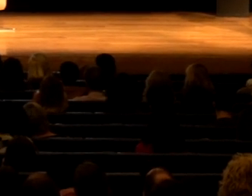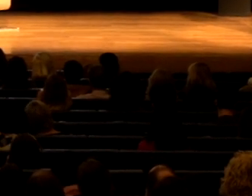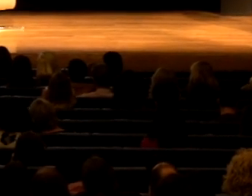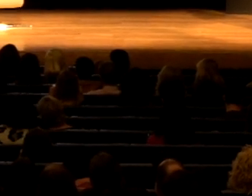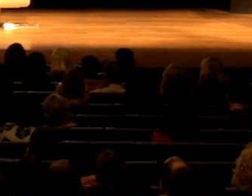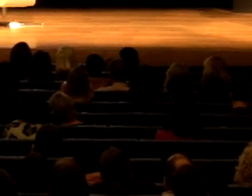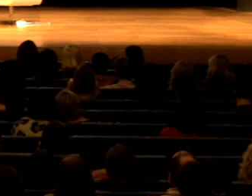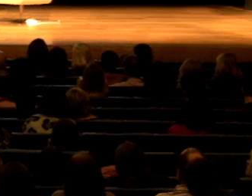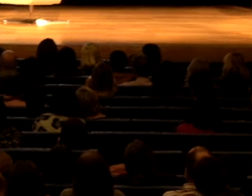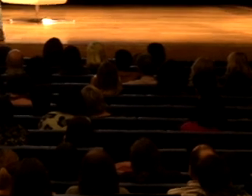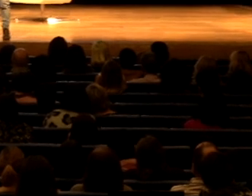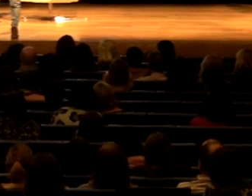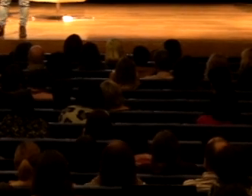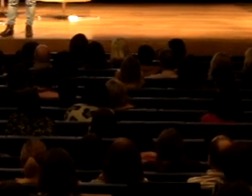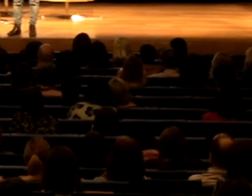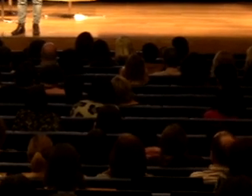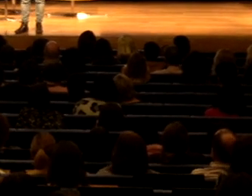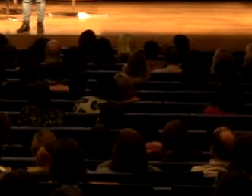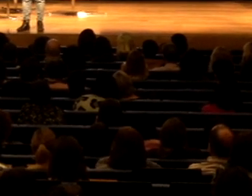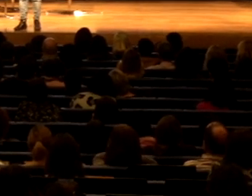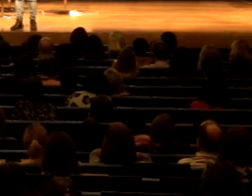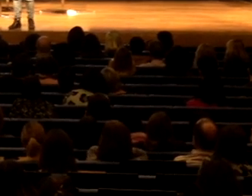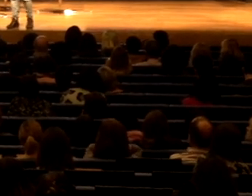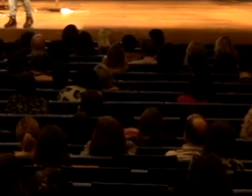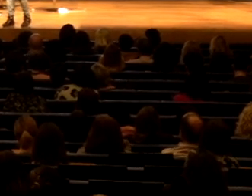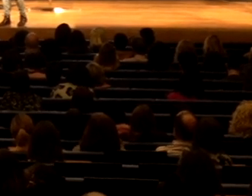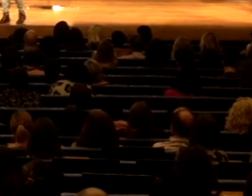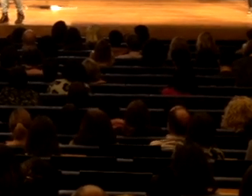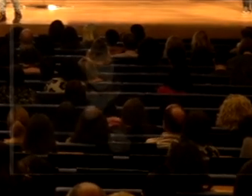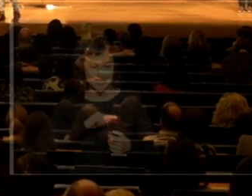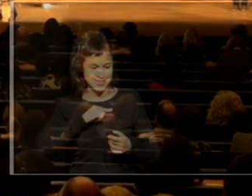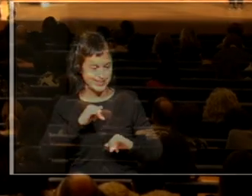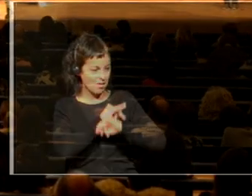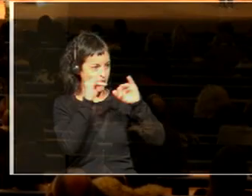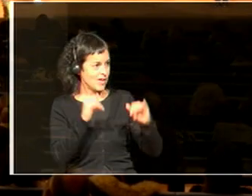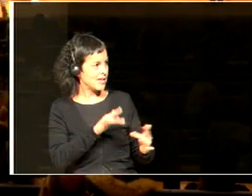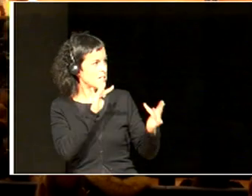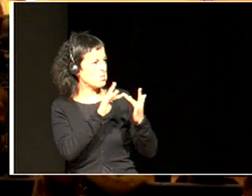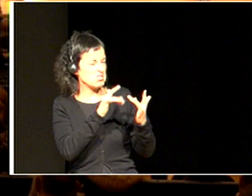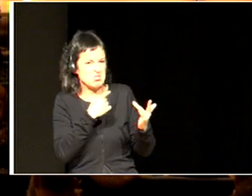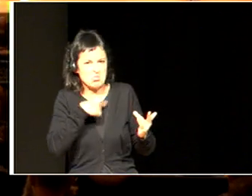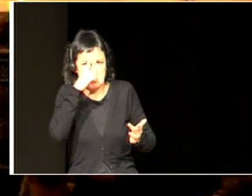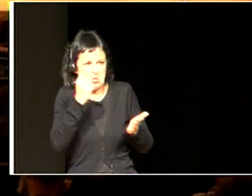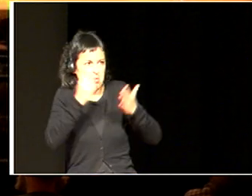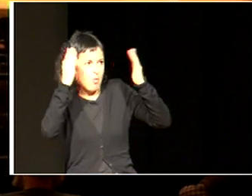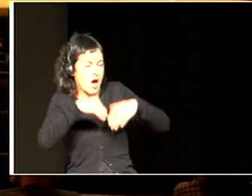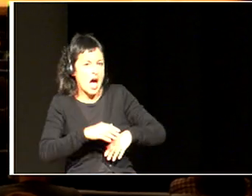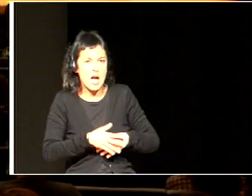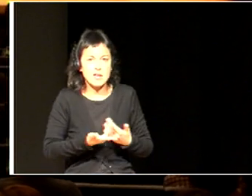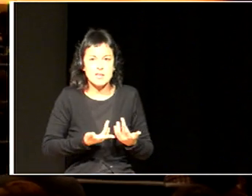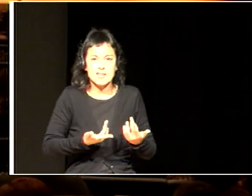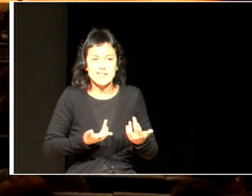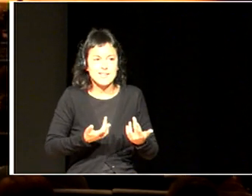relacionándose cuando tú eres feliz relacionándote cuando no tienes complejos estúpidos cuando no tienes una